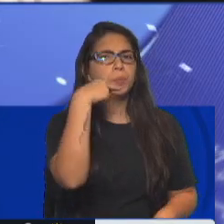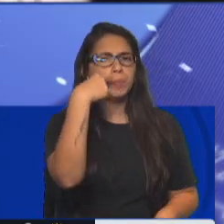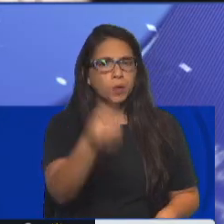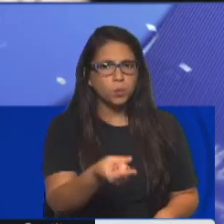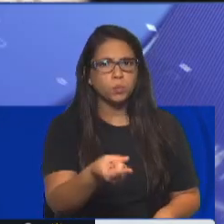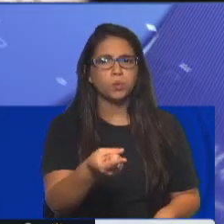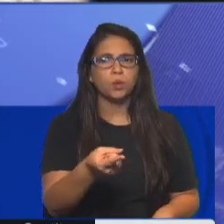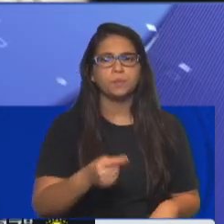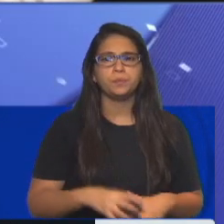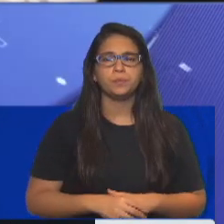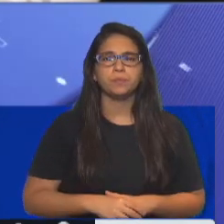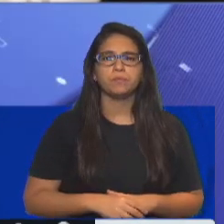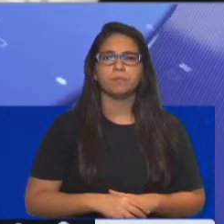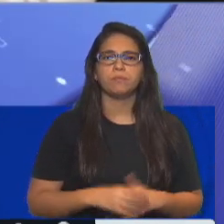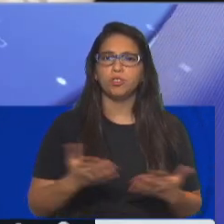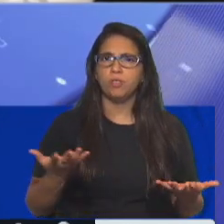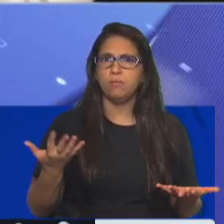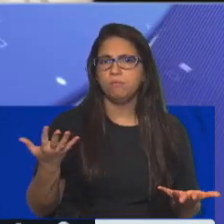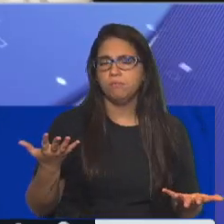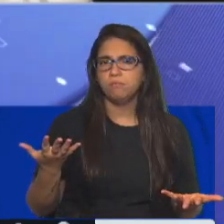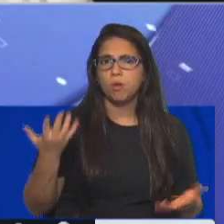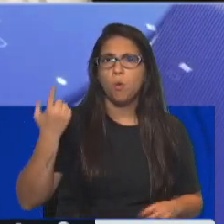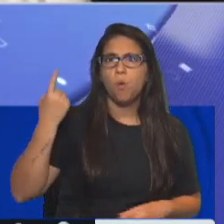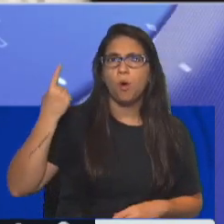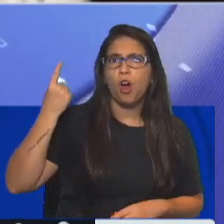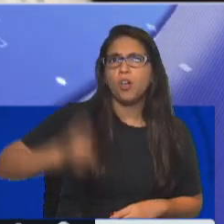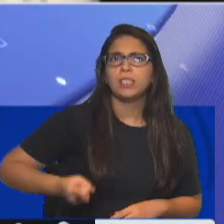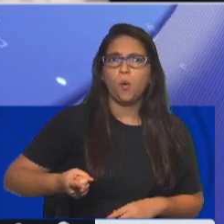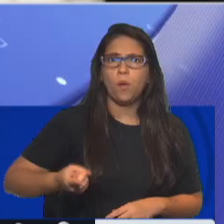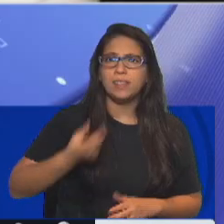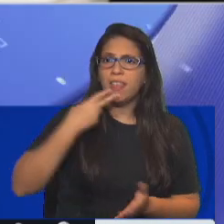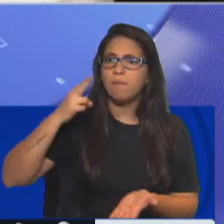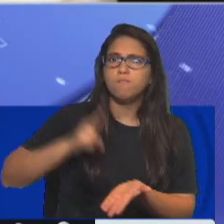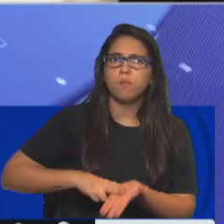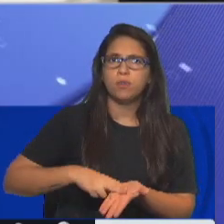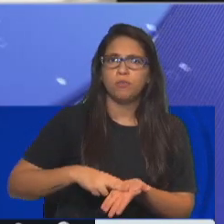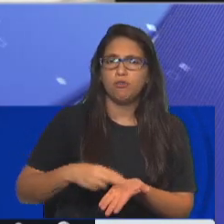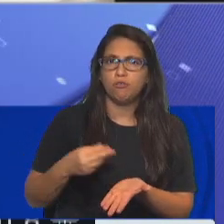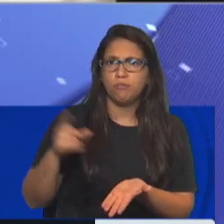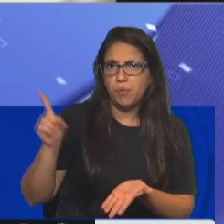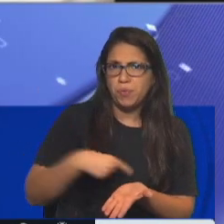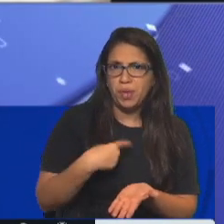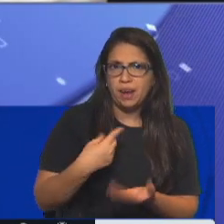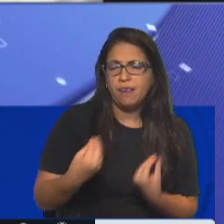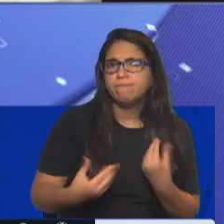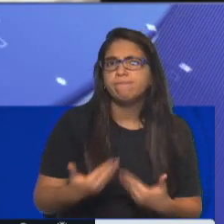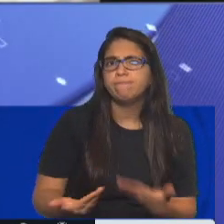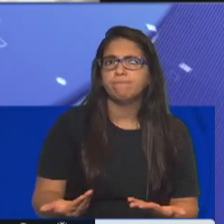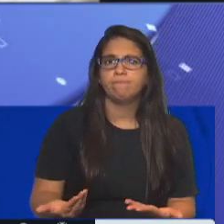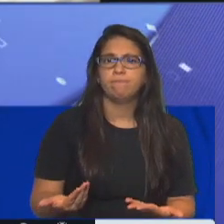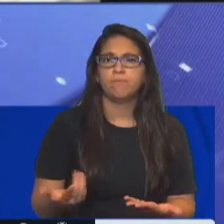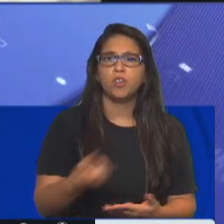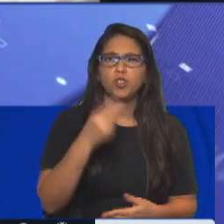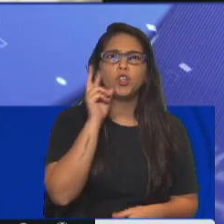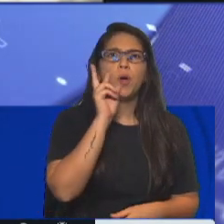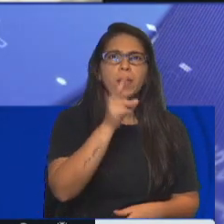por las consecuencias justamente de estos aranceles, ¿no? Porque se hablaba mucho de, bueno, vimos además la